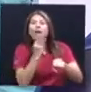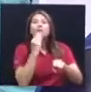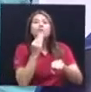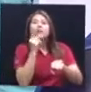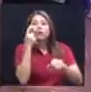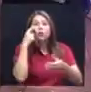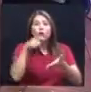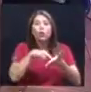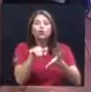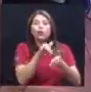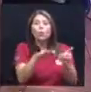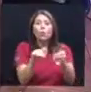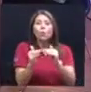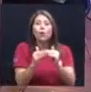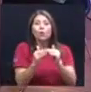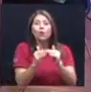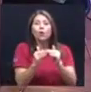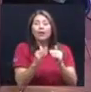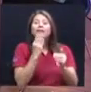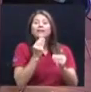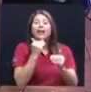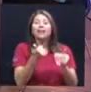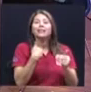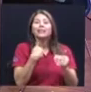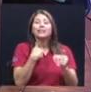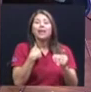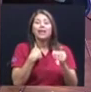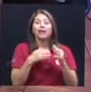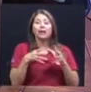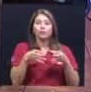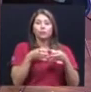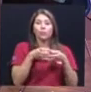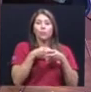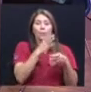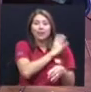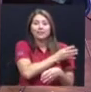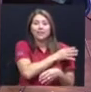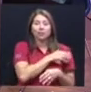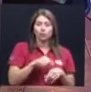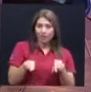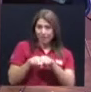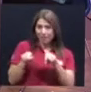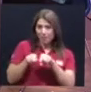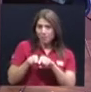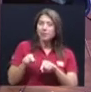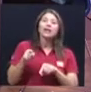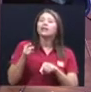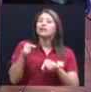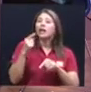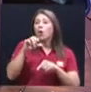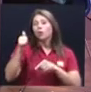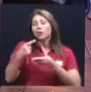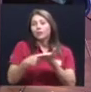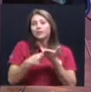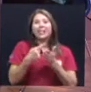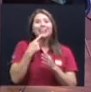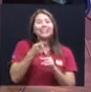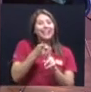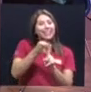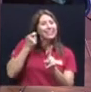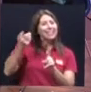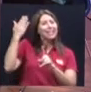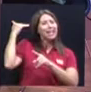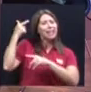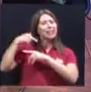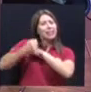parlamentarios palestinos dice también Sargento Méndez de detal 5 este conflicto viene de los tiempos de Moisés cuando tomaron Jericó